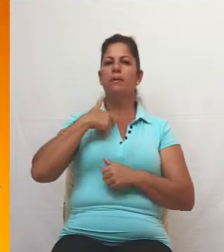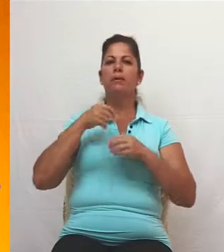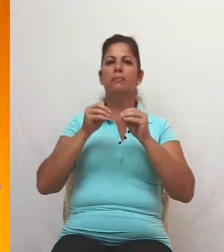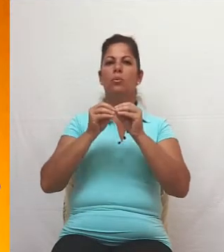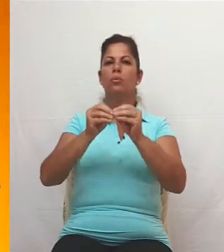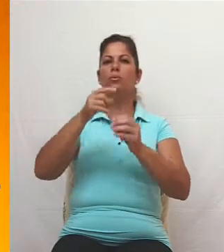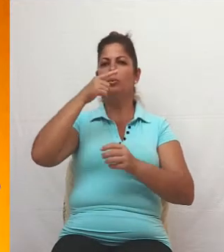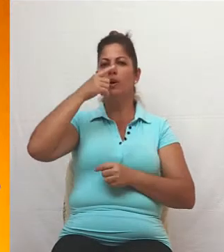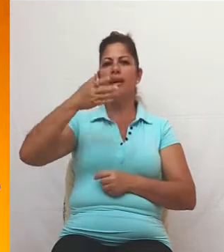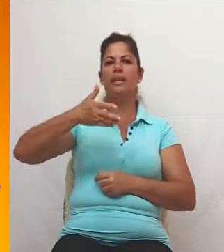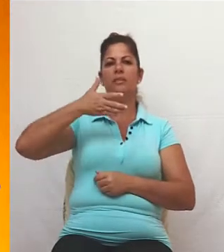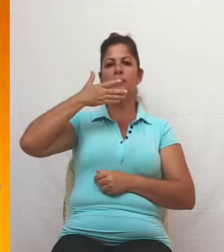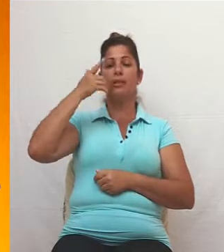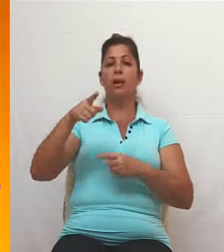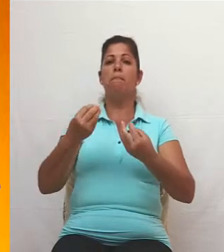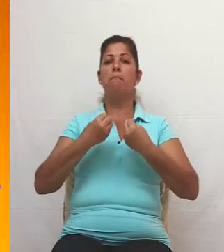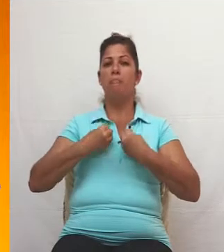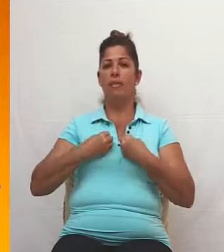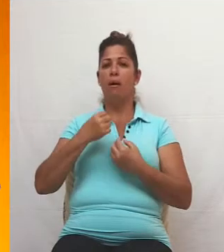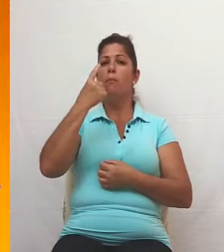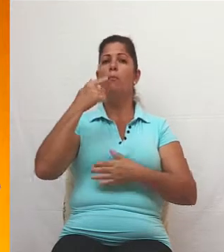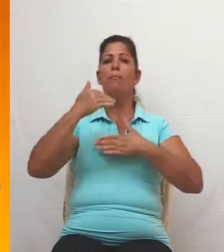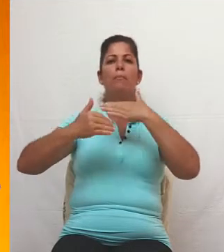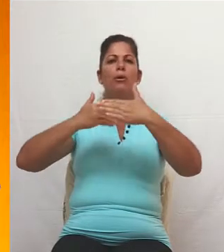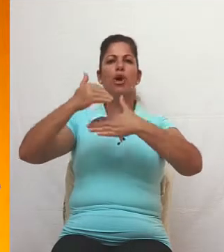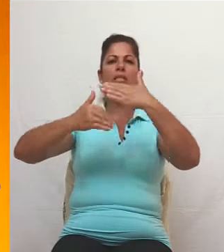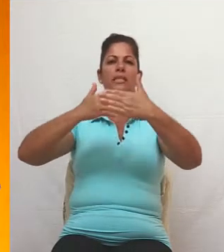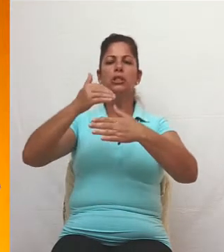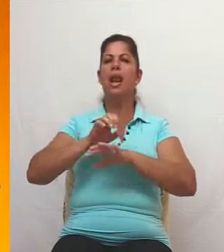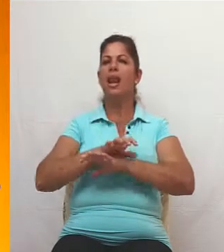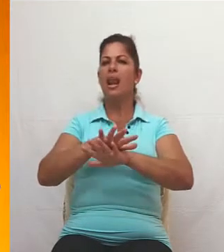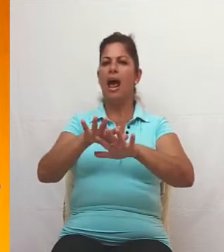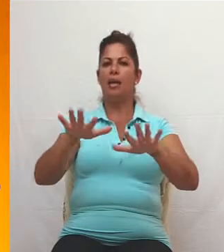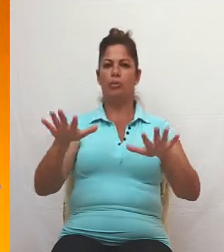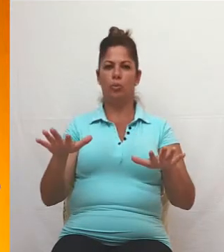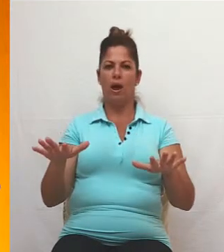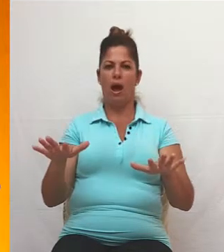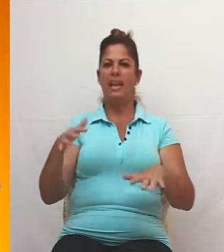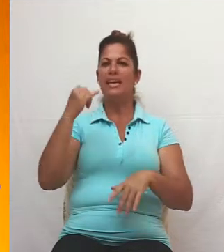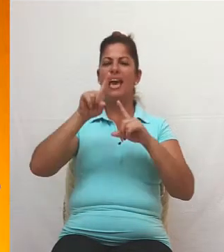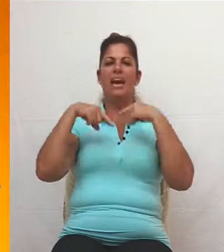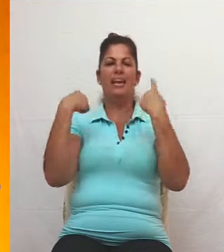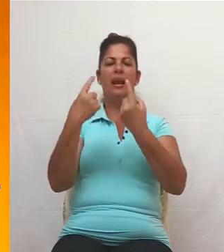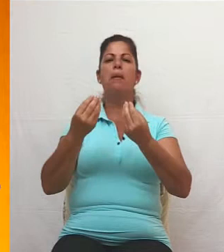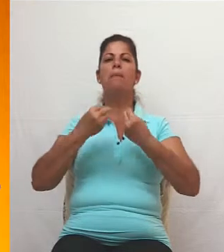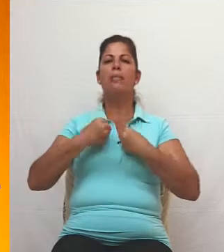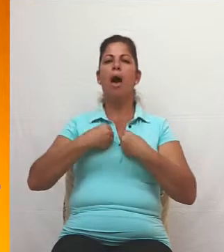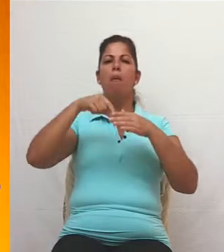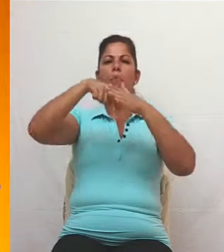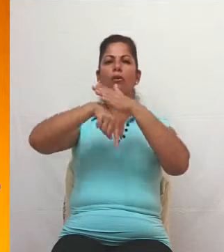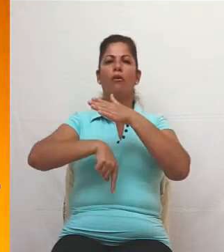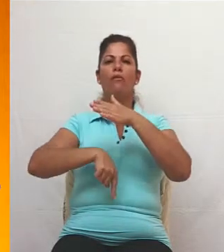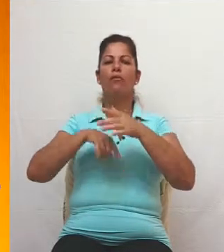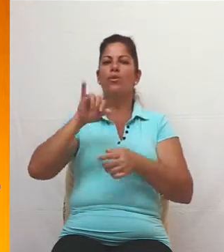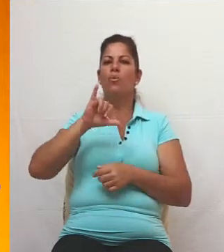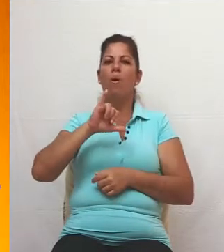mi respiración se despliega un proceso natural y universal que me llena de